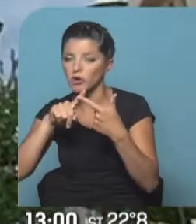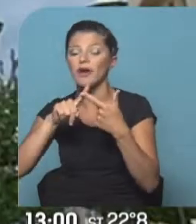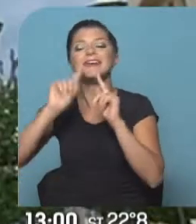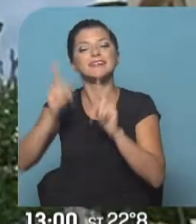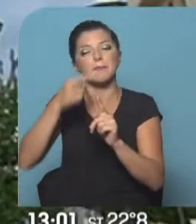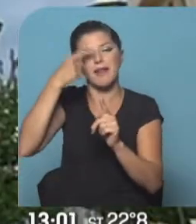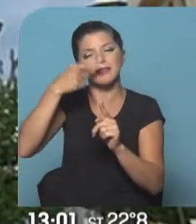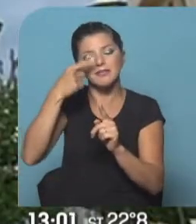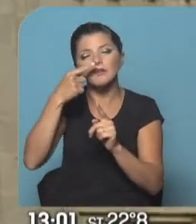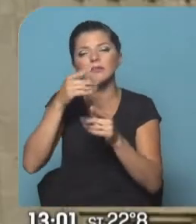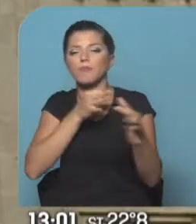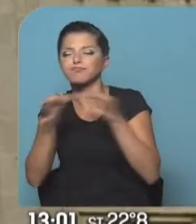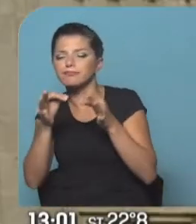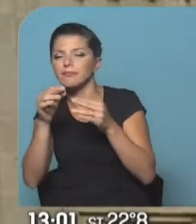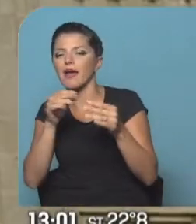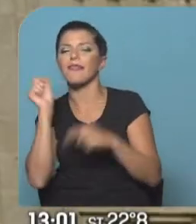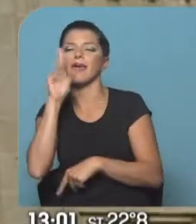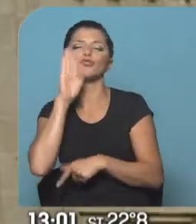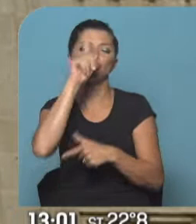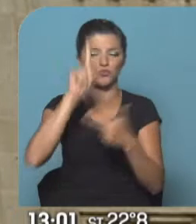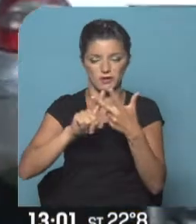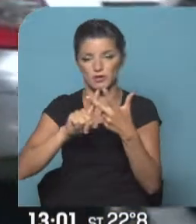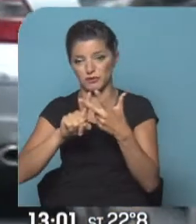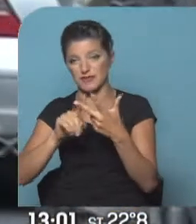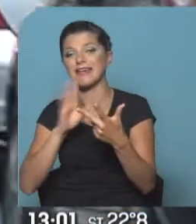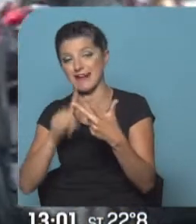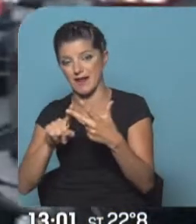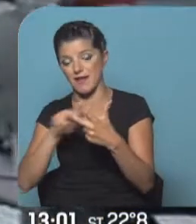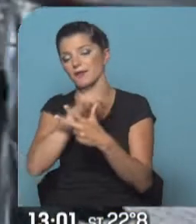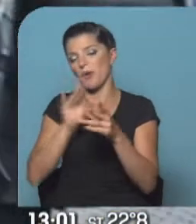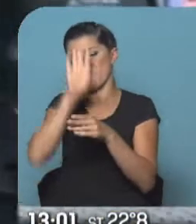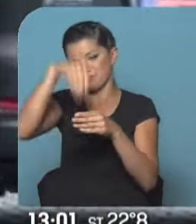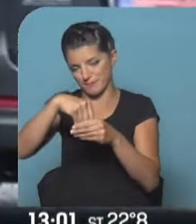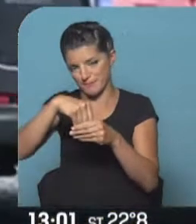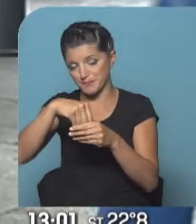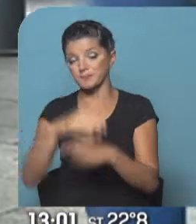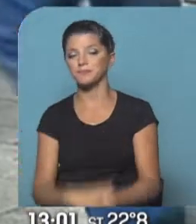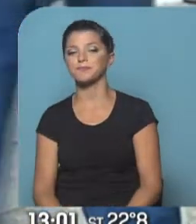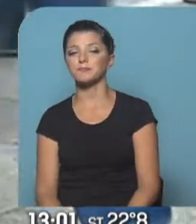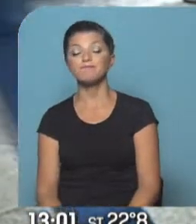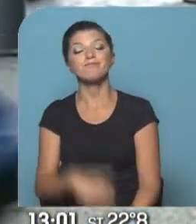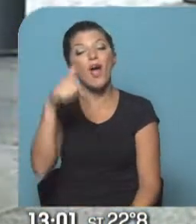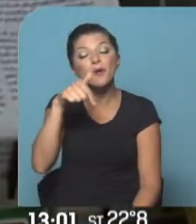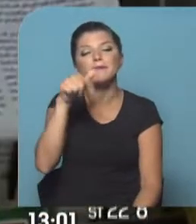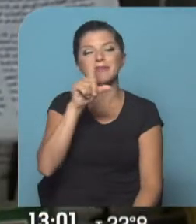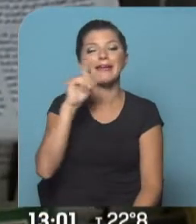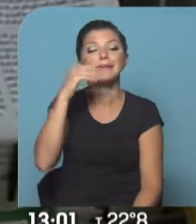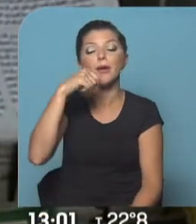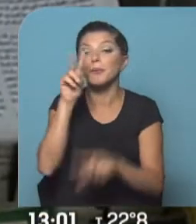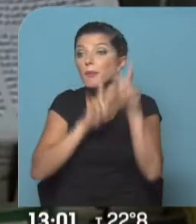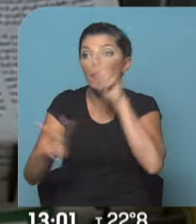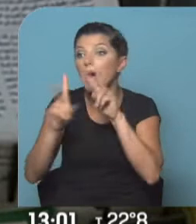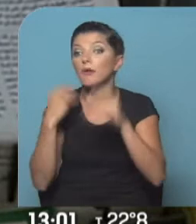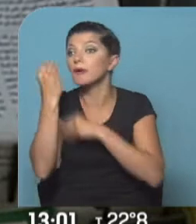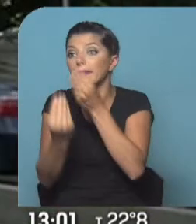intereses geoestratégicos de Estados Unidos e Israel. El Líbano debe ahora encontrar un candidato que se haga cargo